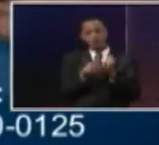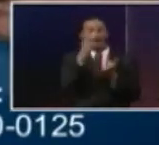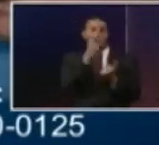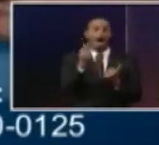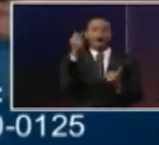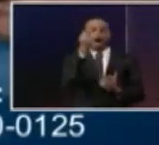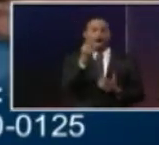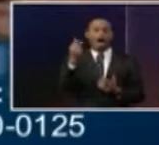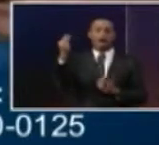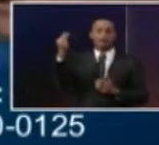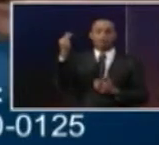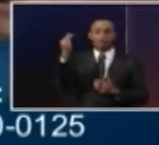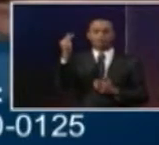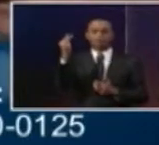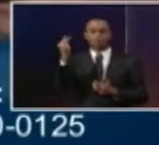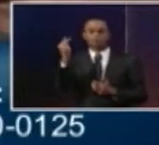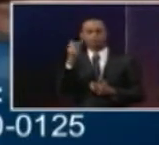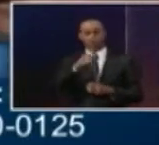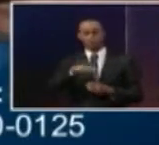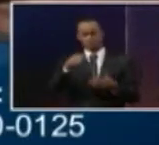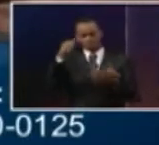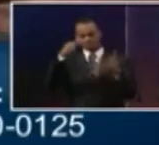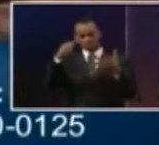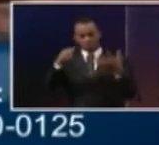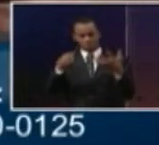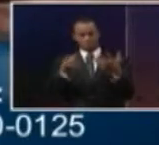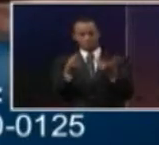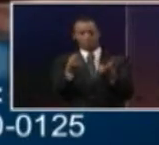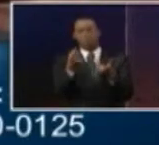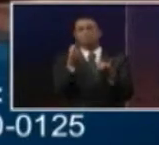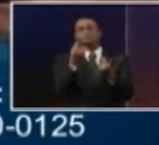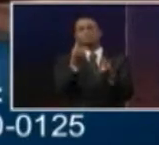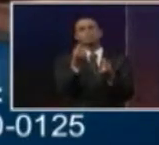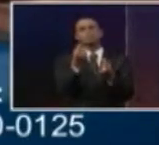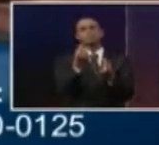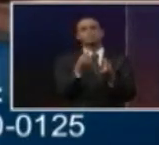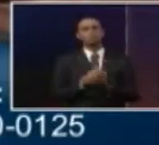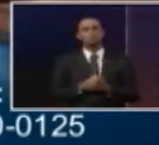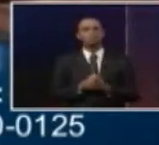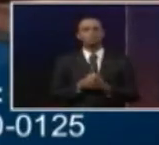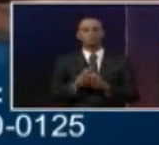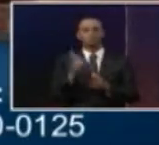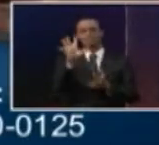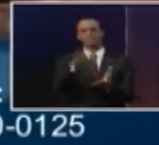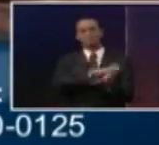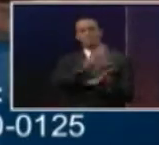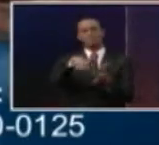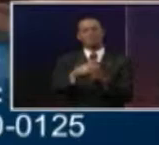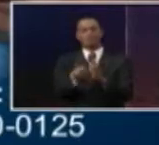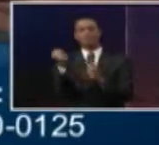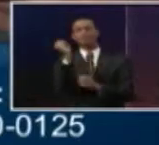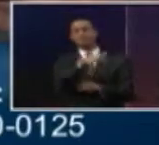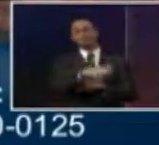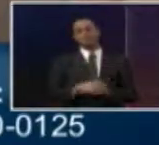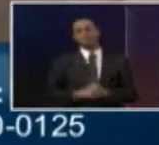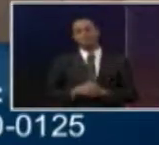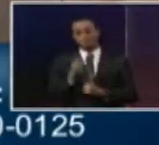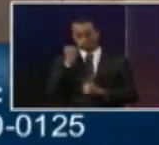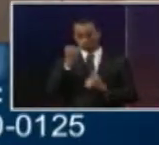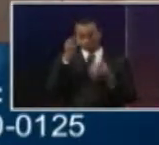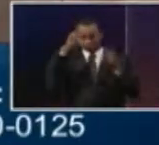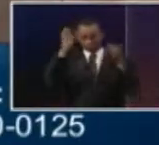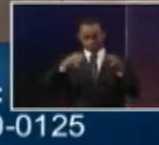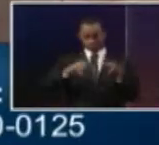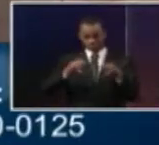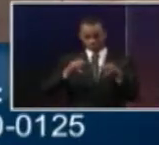el ticket del cine, ¿cómo hacer con todas esas cosas que se quedan ahí? Si ya decidió que no va a seguir con él. No, si decidiste que la relación